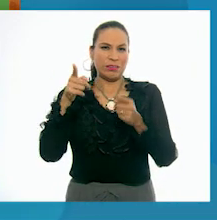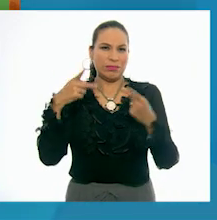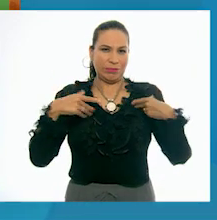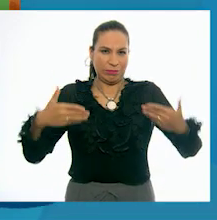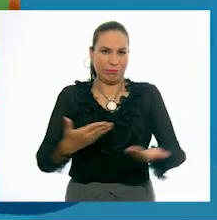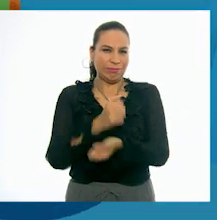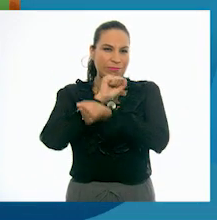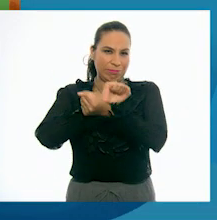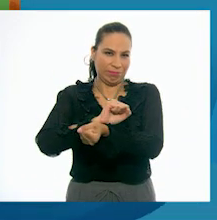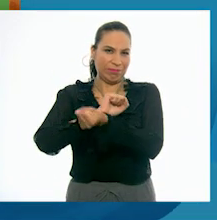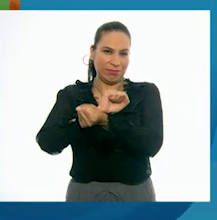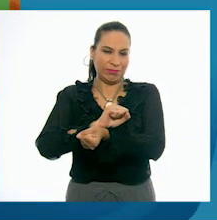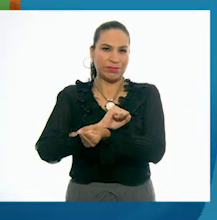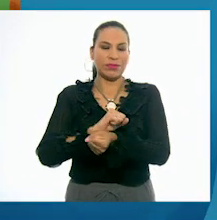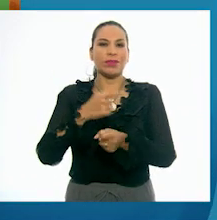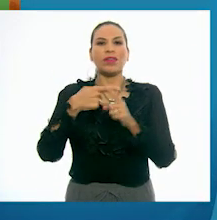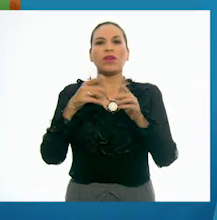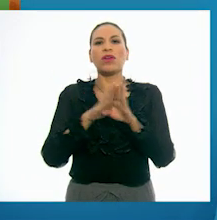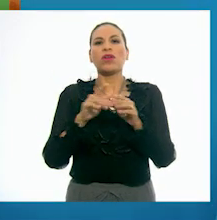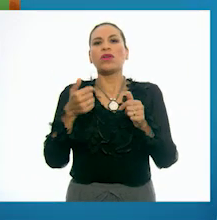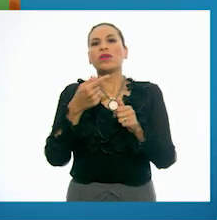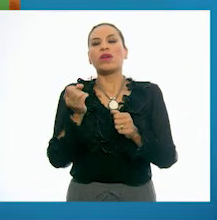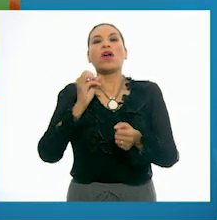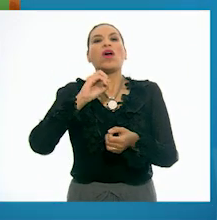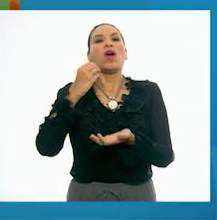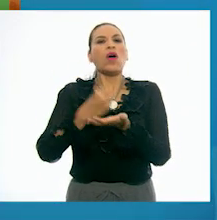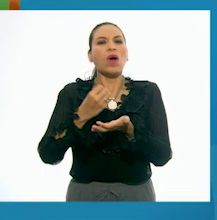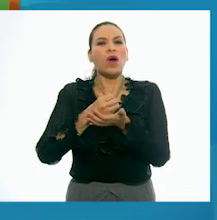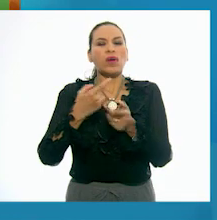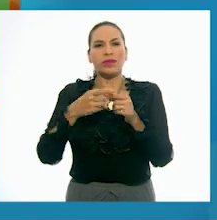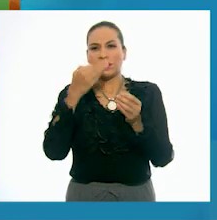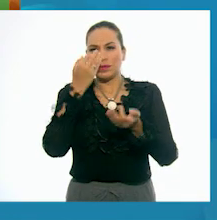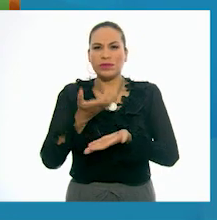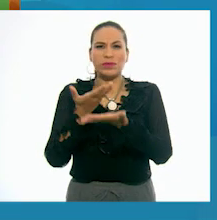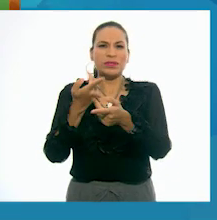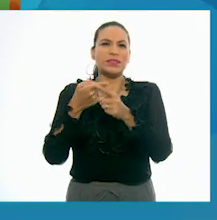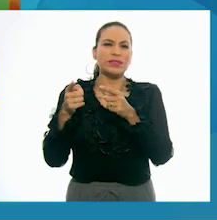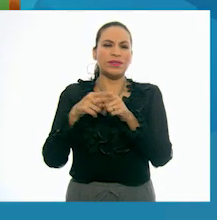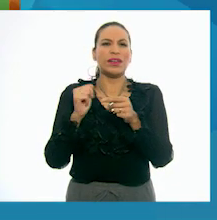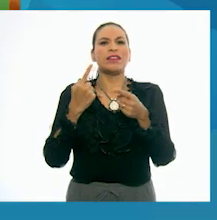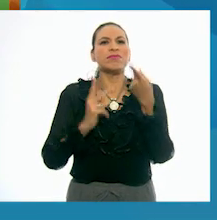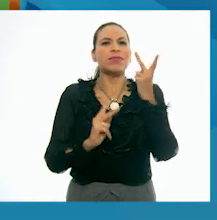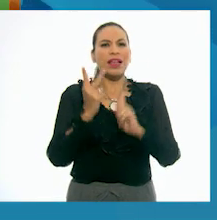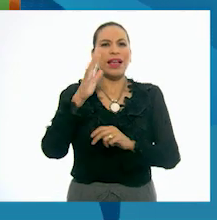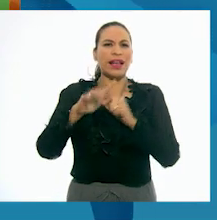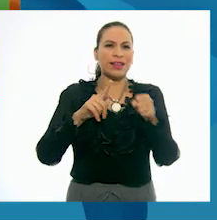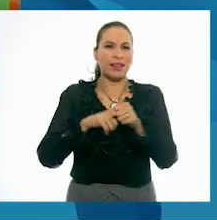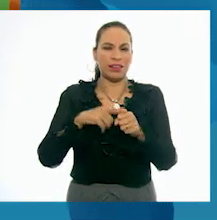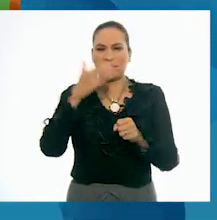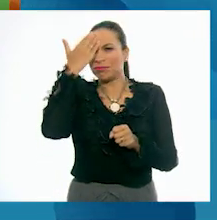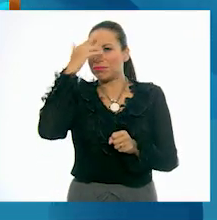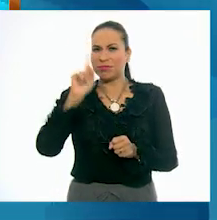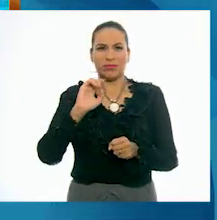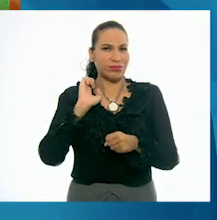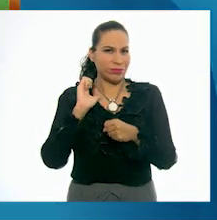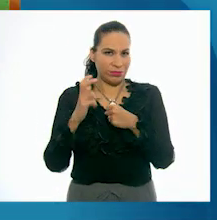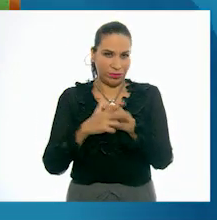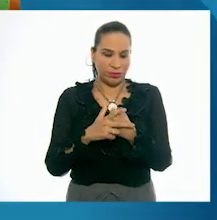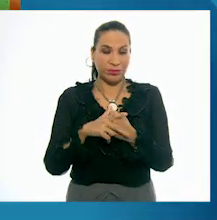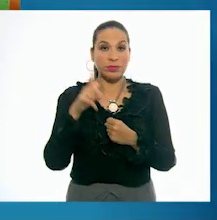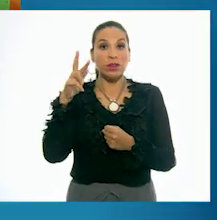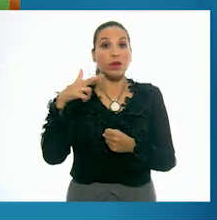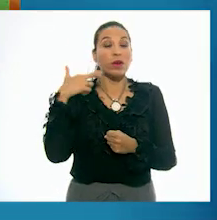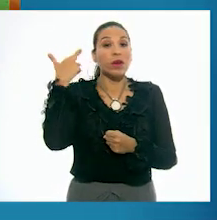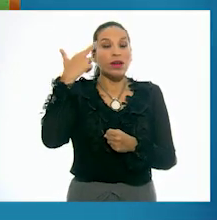nativos esclavizados, pequeñas cantidades de oro y muestras de flora y fauna desconocidas en Europa. Los reyes